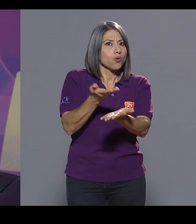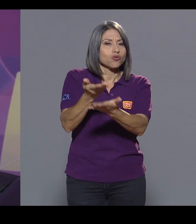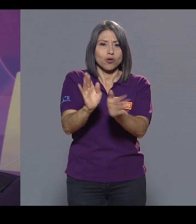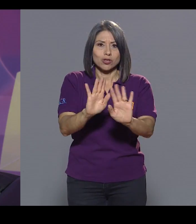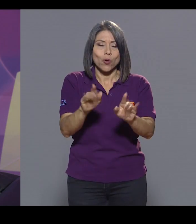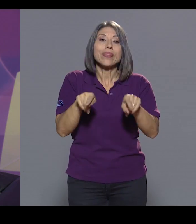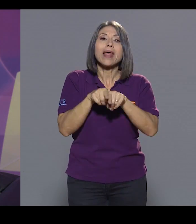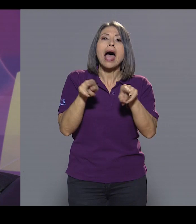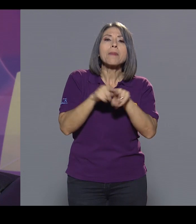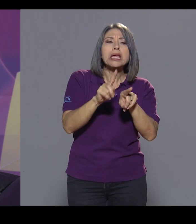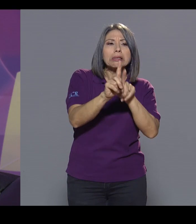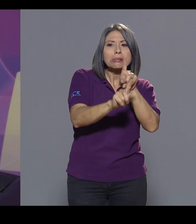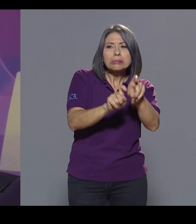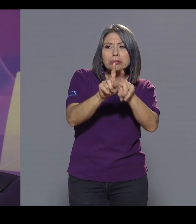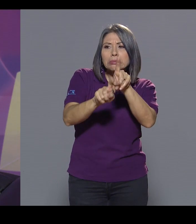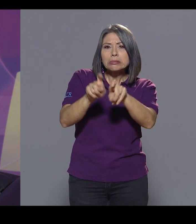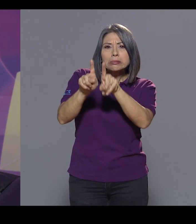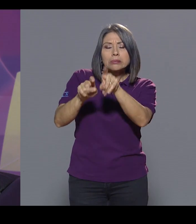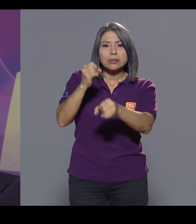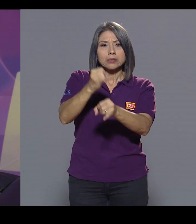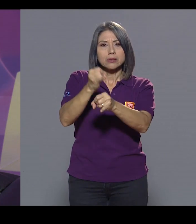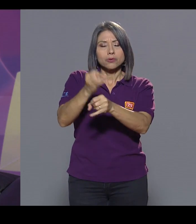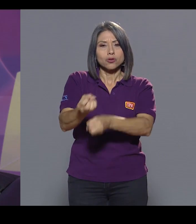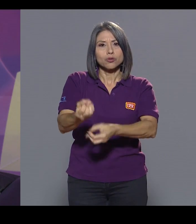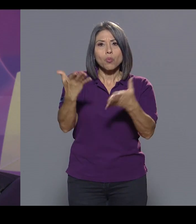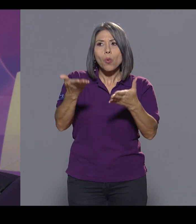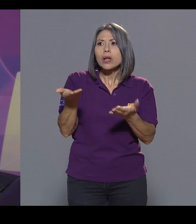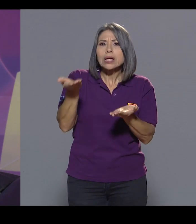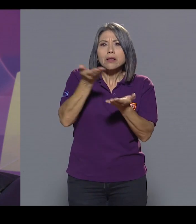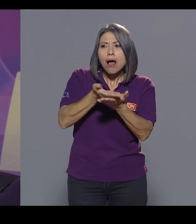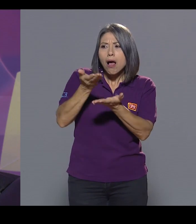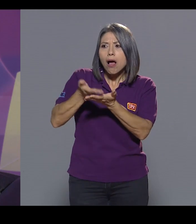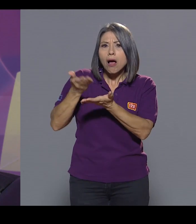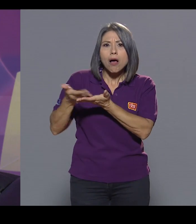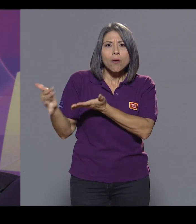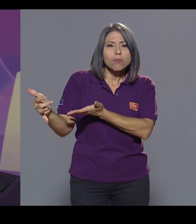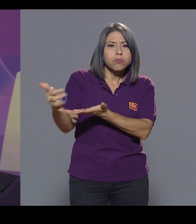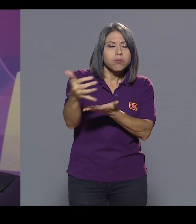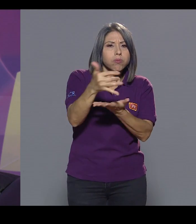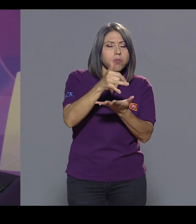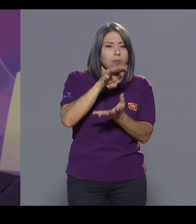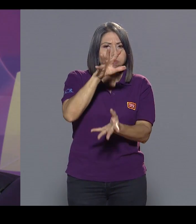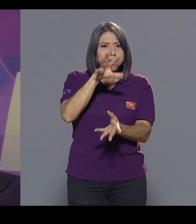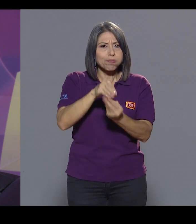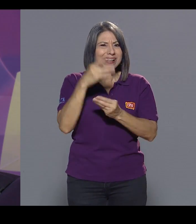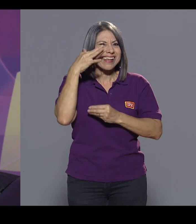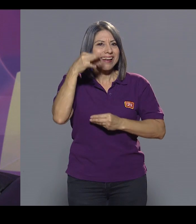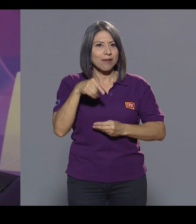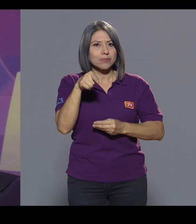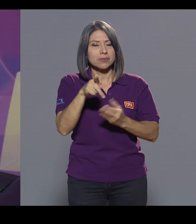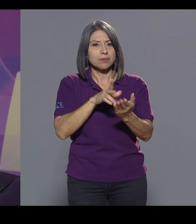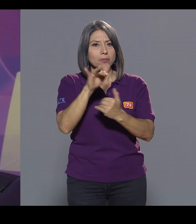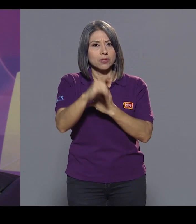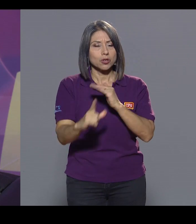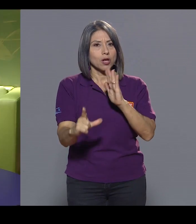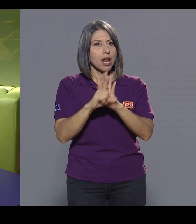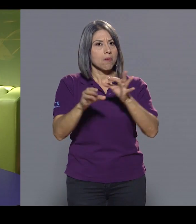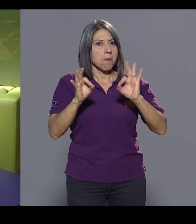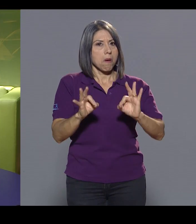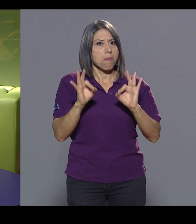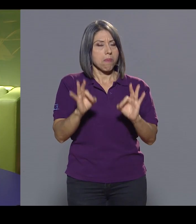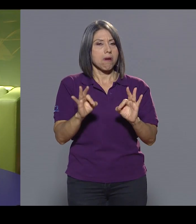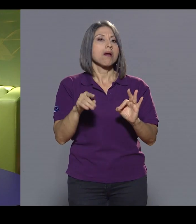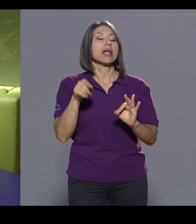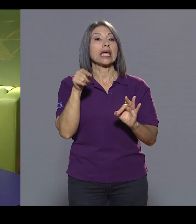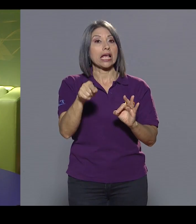consultas que se han hecho a las instituciones públicas, y creemos que está quedando muy bien ese proyecto de ley y que